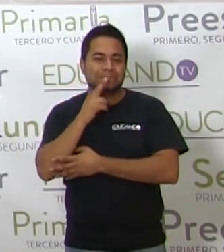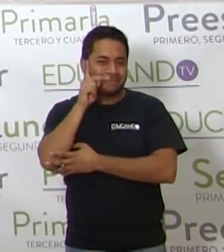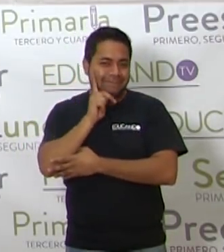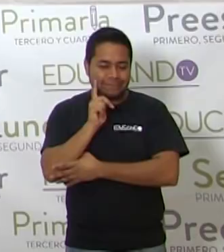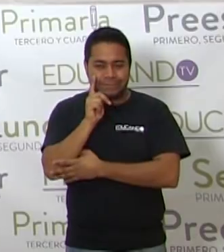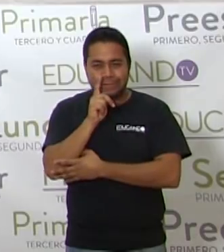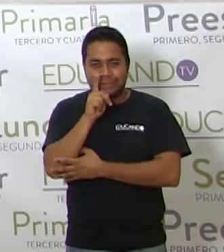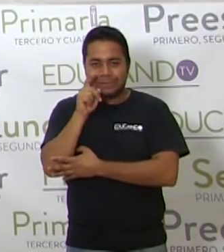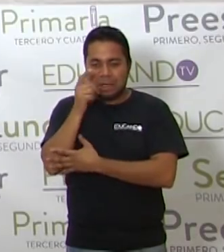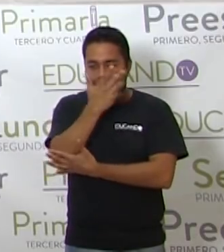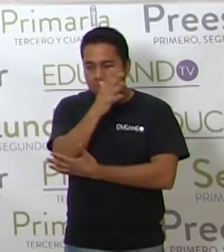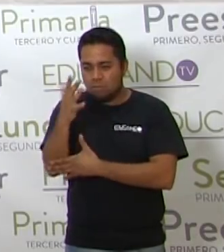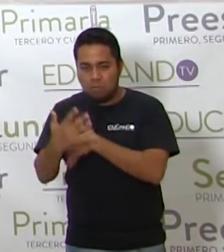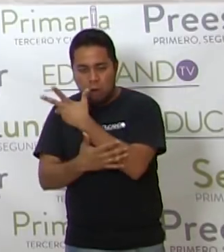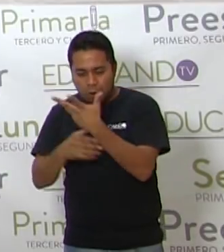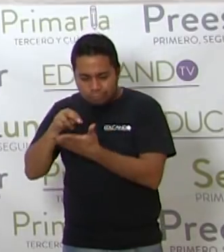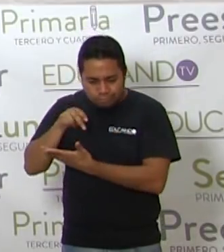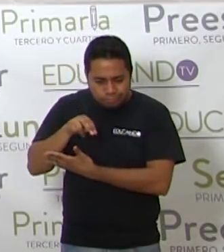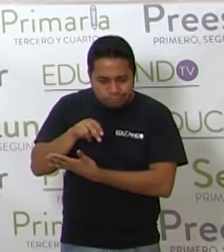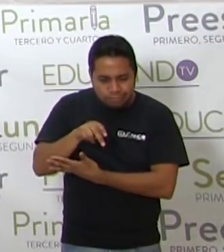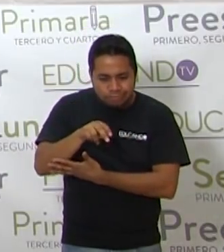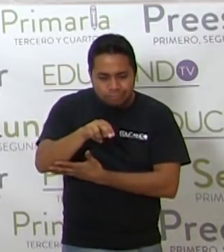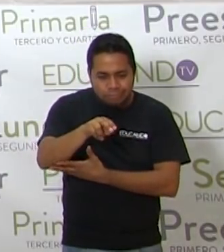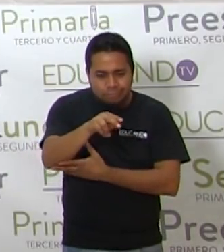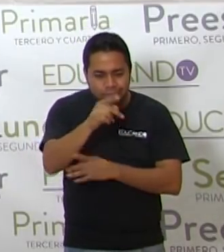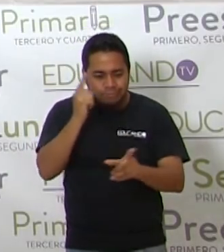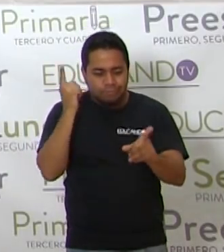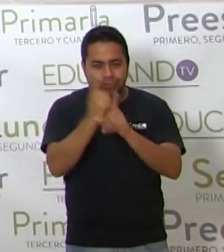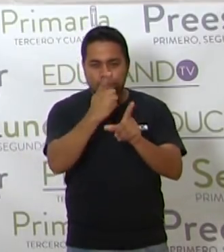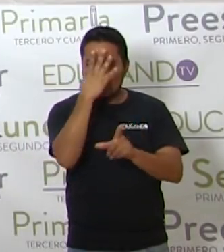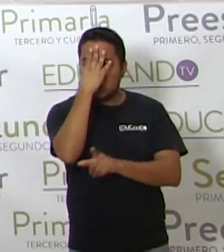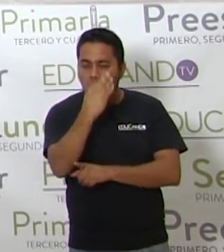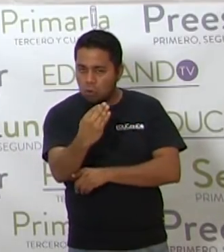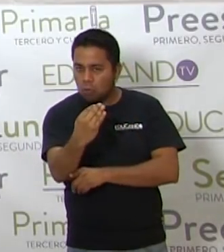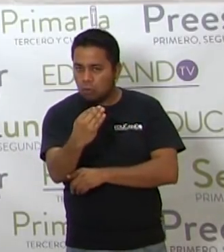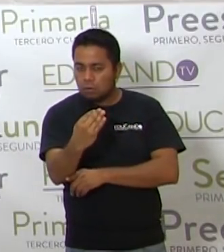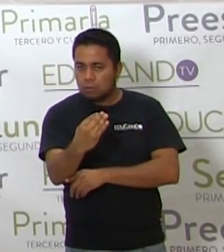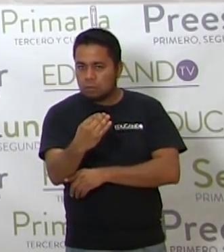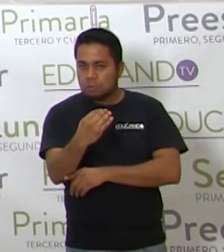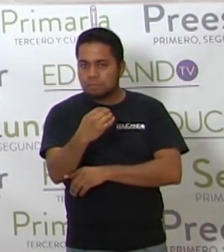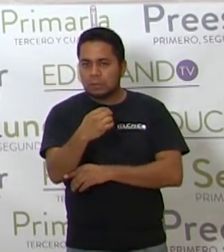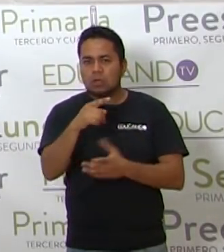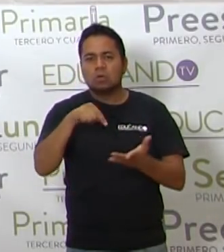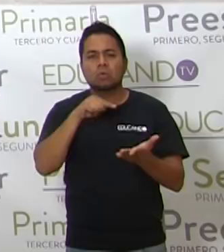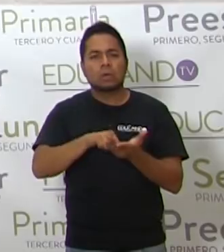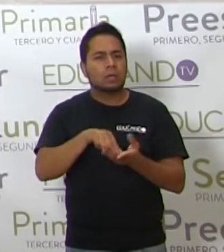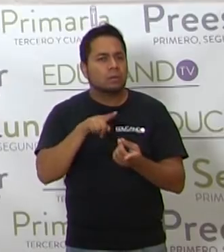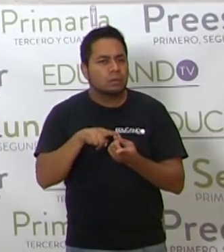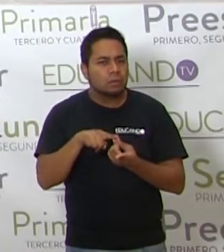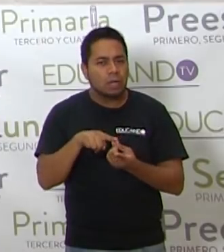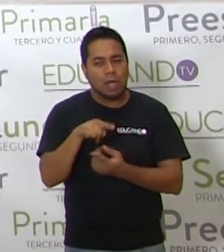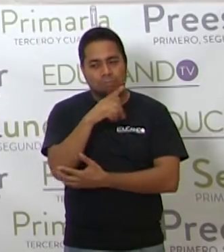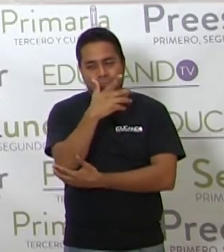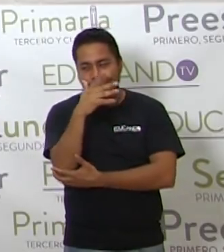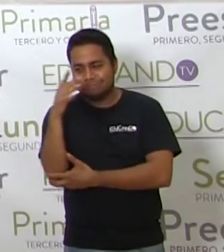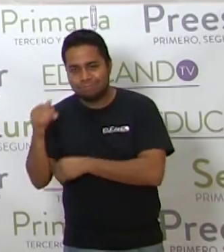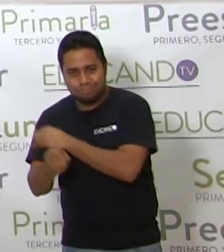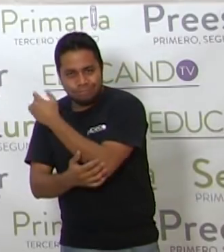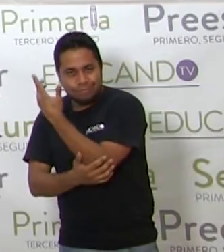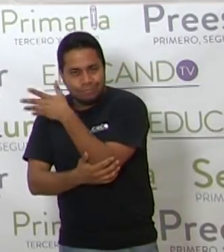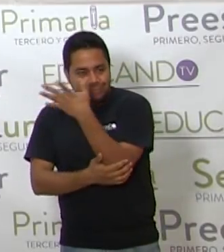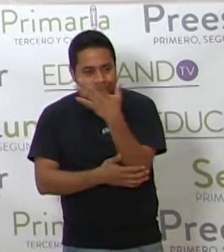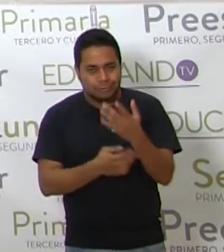se encuentra al lobo. ¿Identificaste el lugar? El bosque, ¿verdad? El lugar es